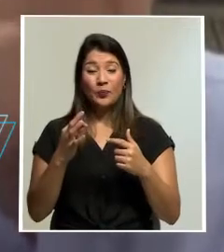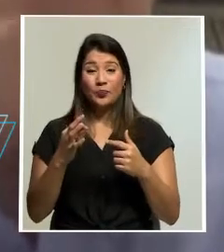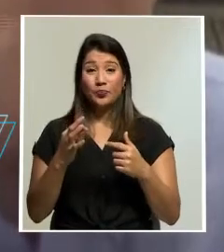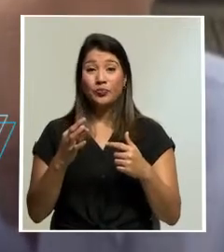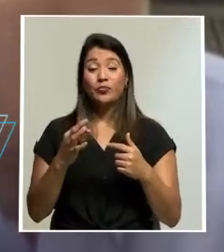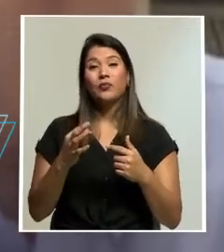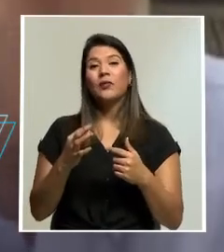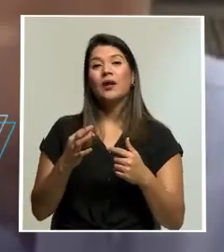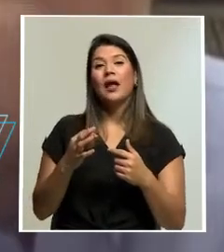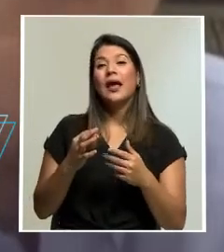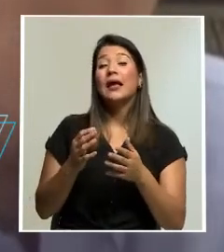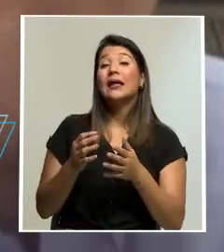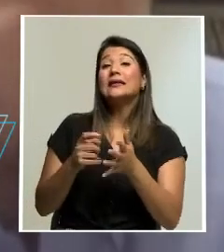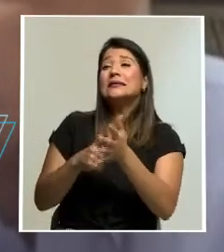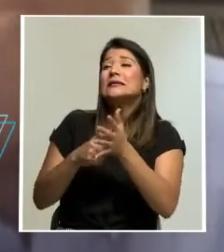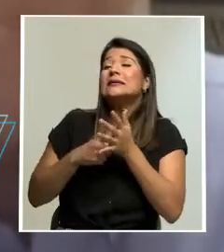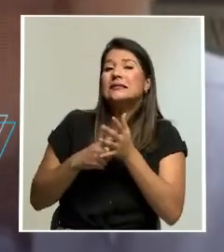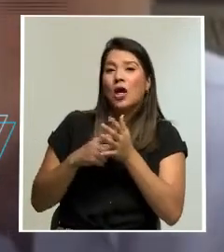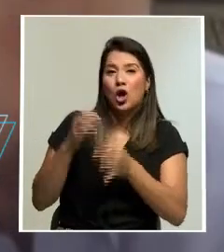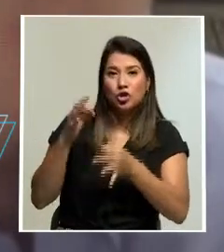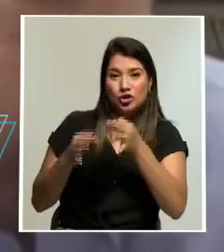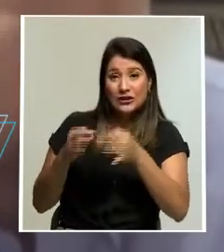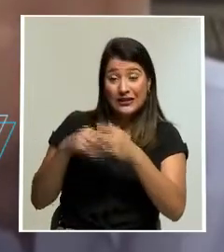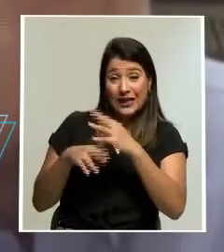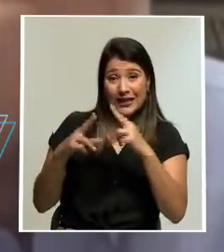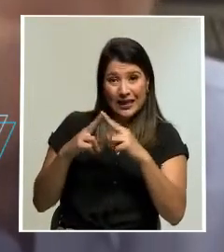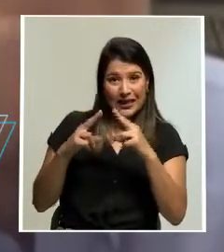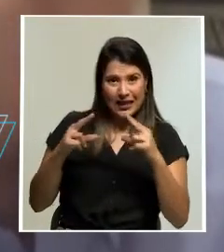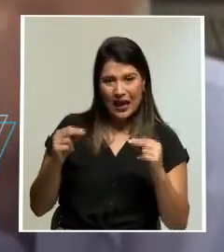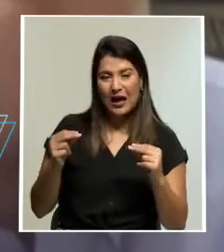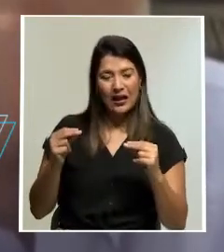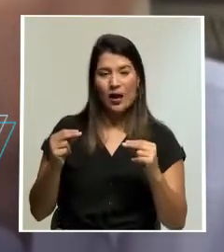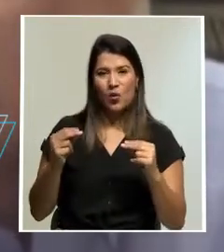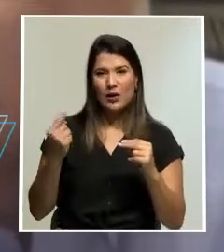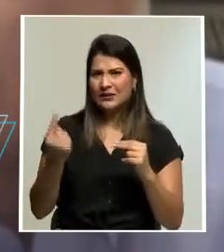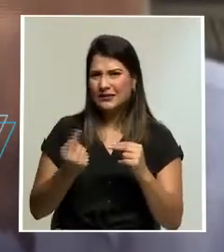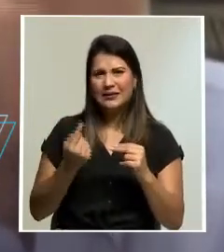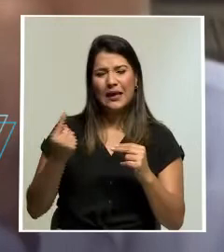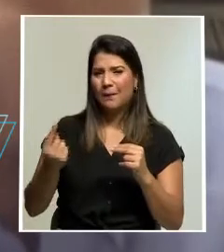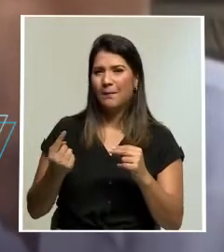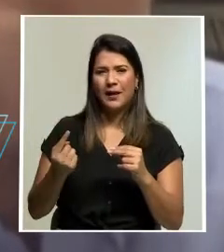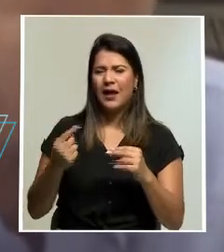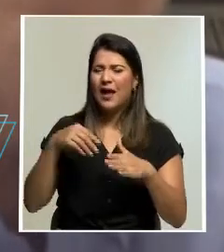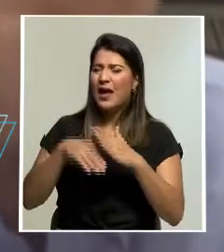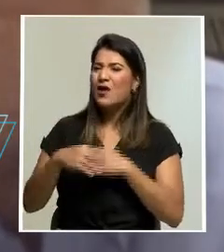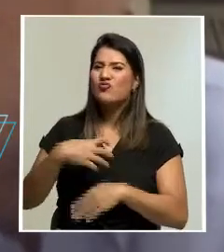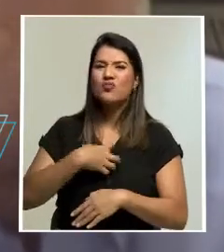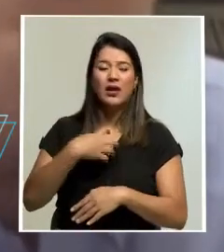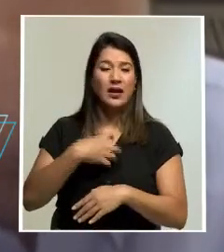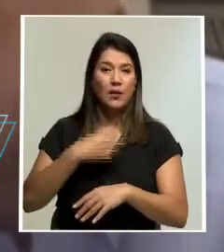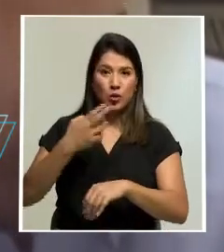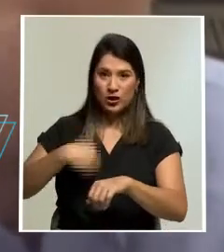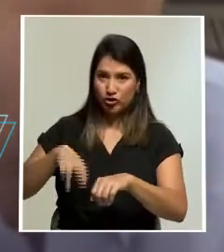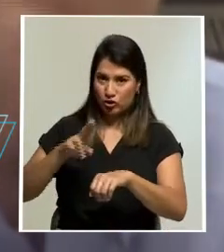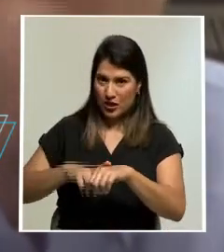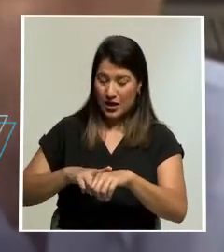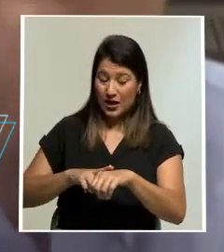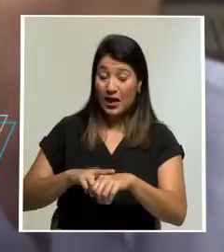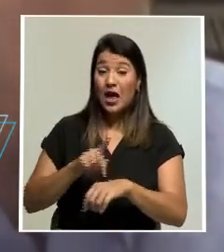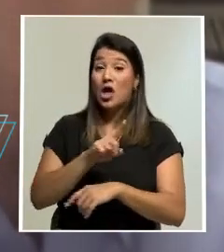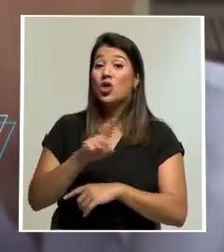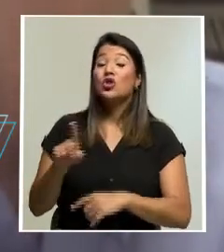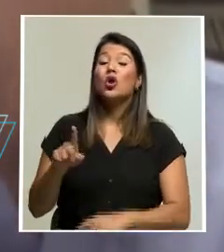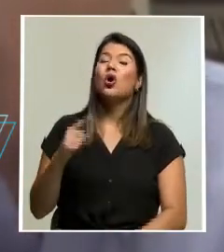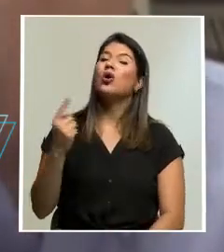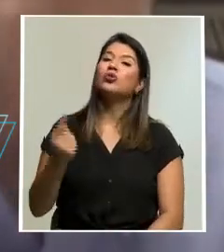la demanda de justicia está colocada en el centro del reclamo nacional. Es decir, aquí no se trata